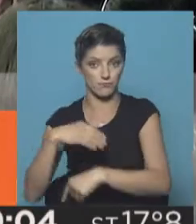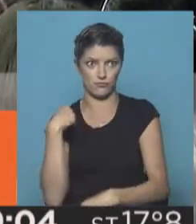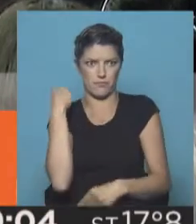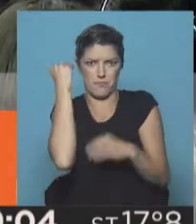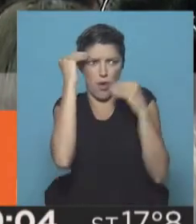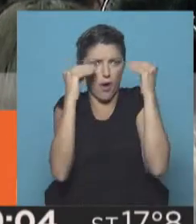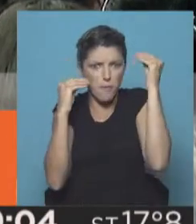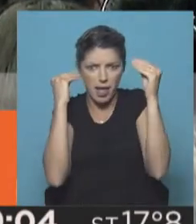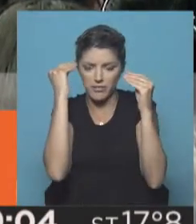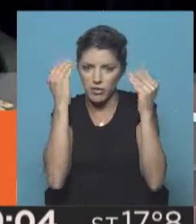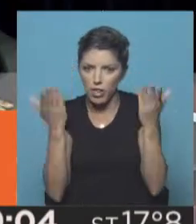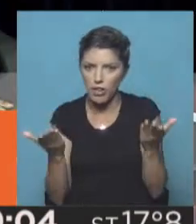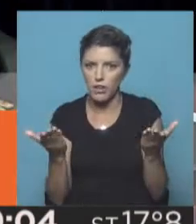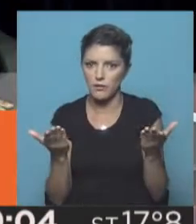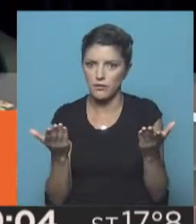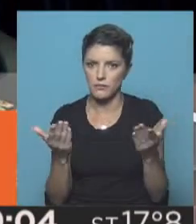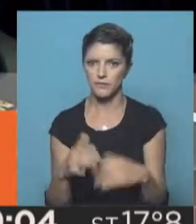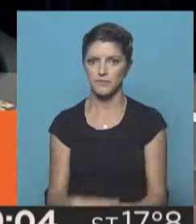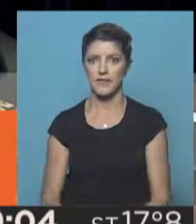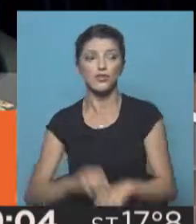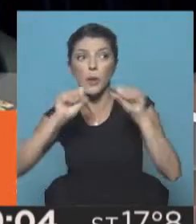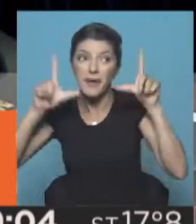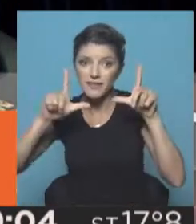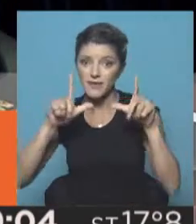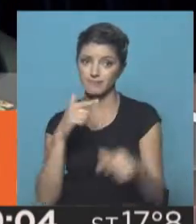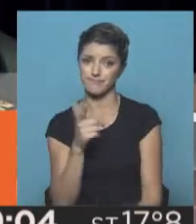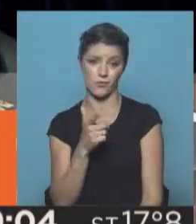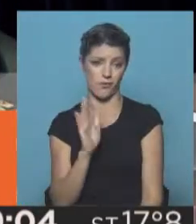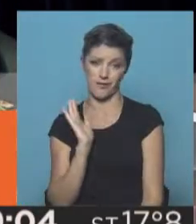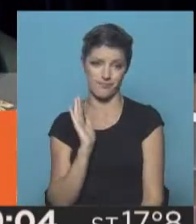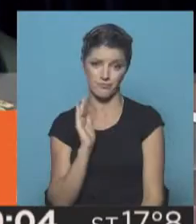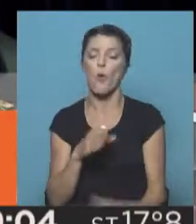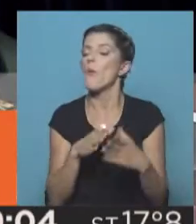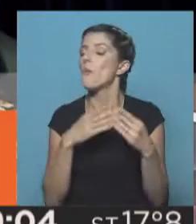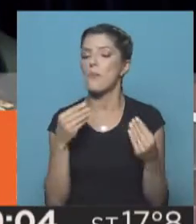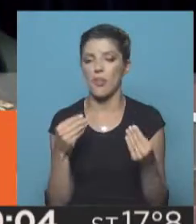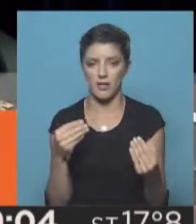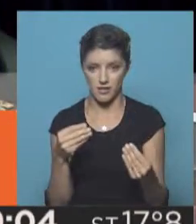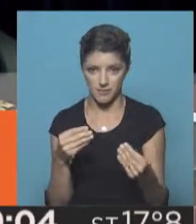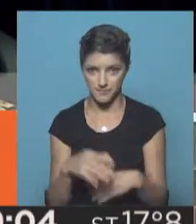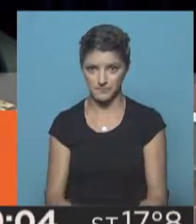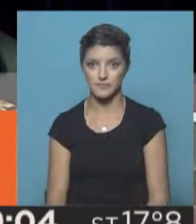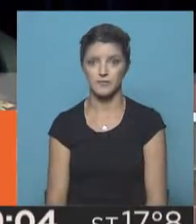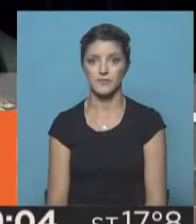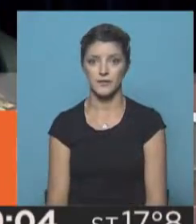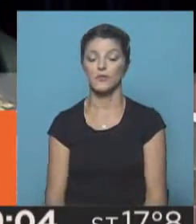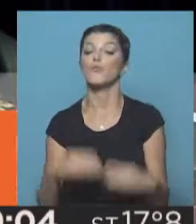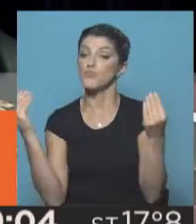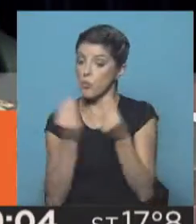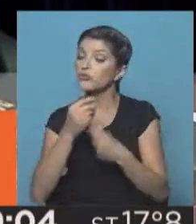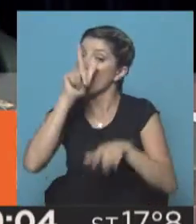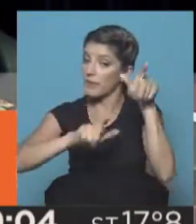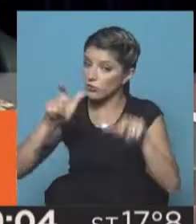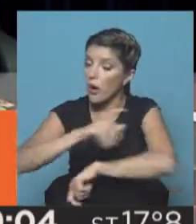sorprenderme no mucho, a ver, porque es una densidad importante, porque